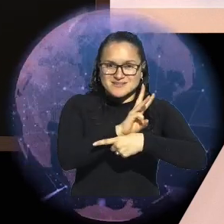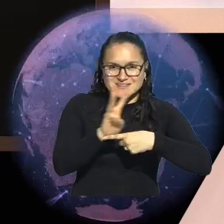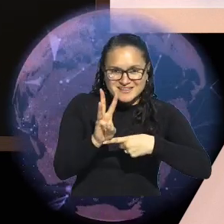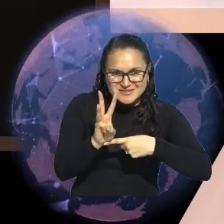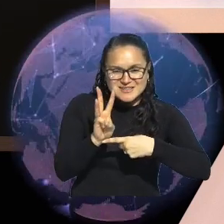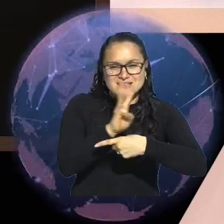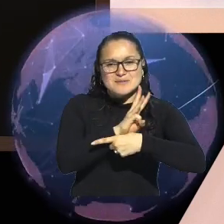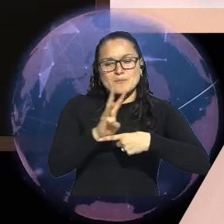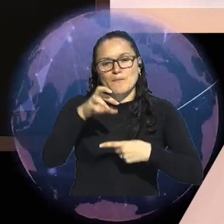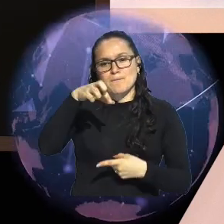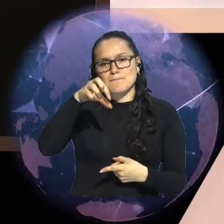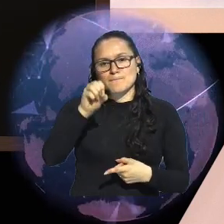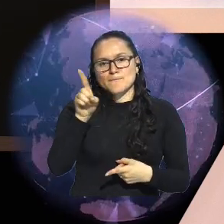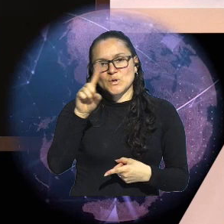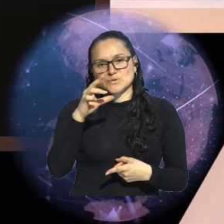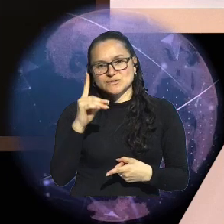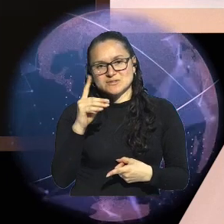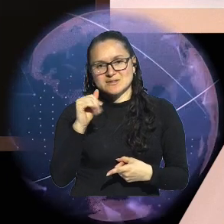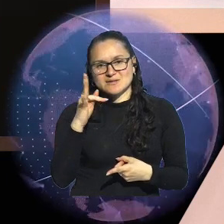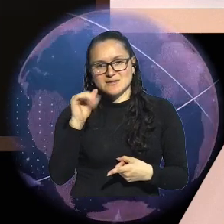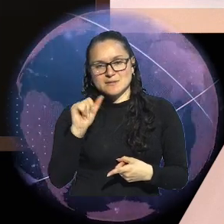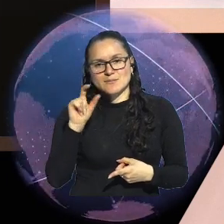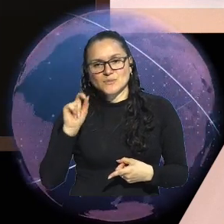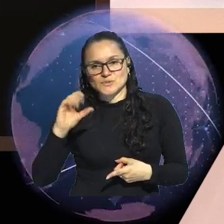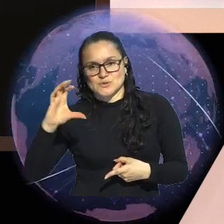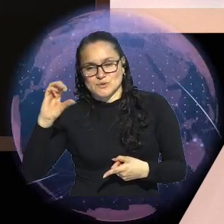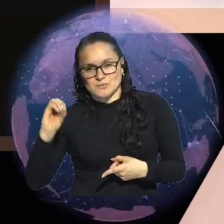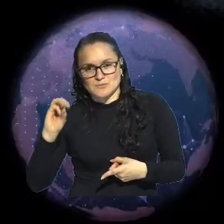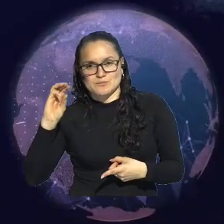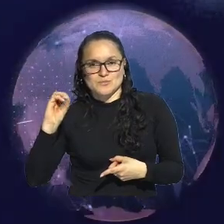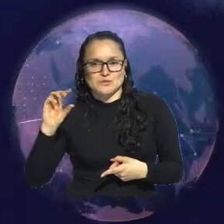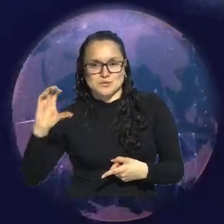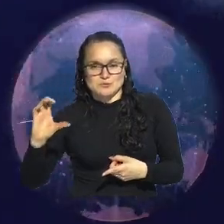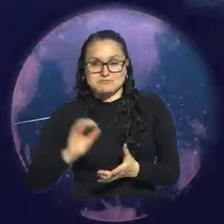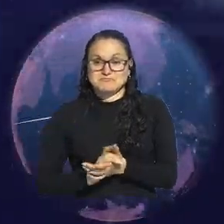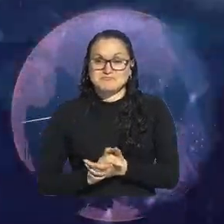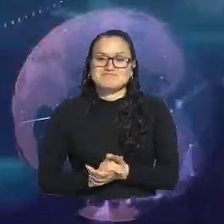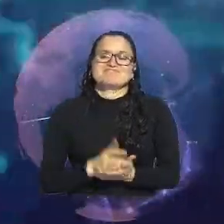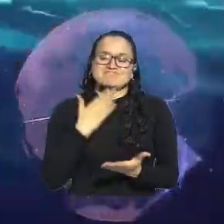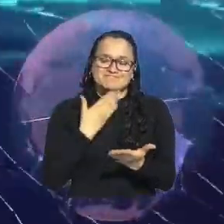www.walmart.com para todos